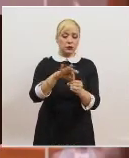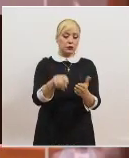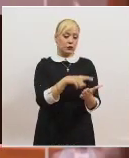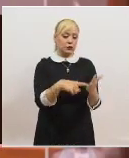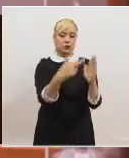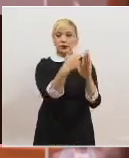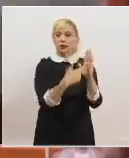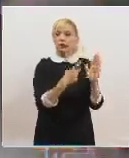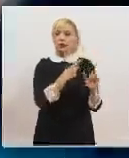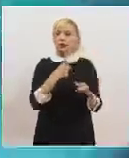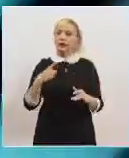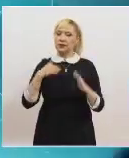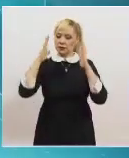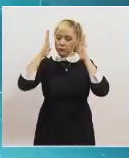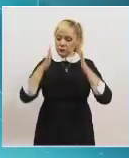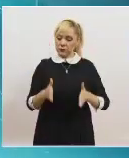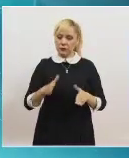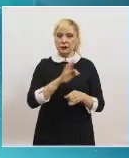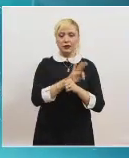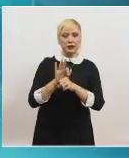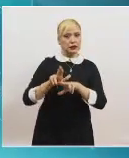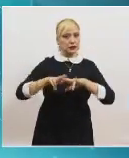imparcialidad.